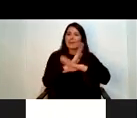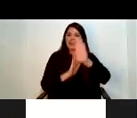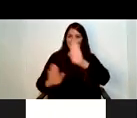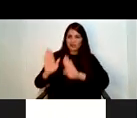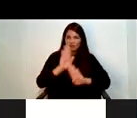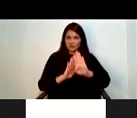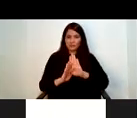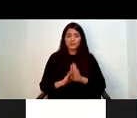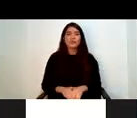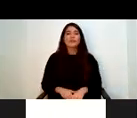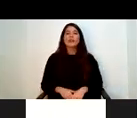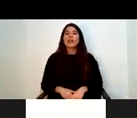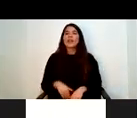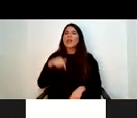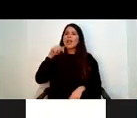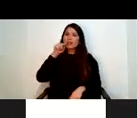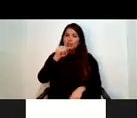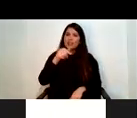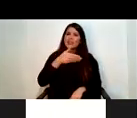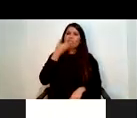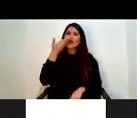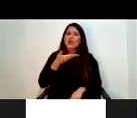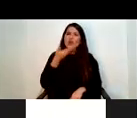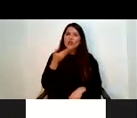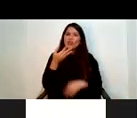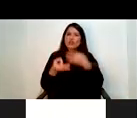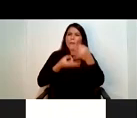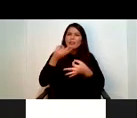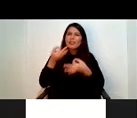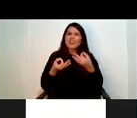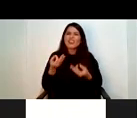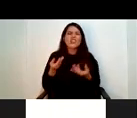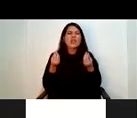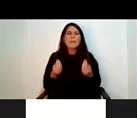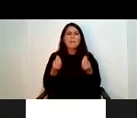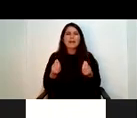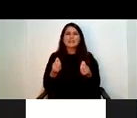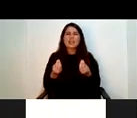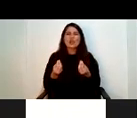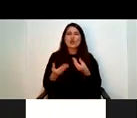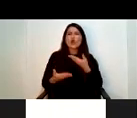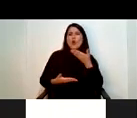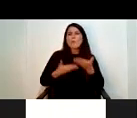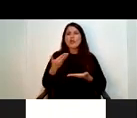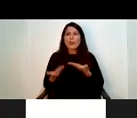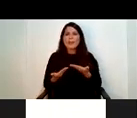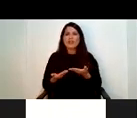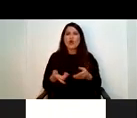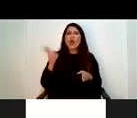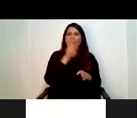Y acá me gustaría comentarles qué es lo que pasa con los comportamientos estereotipados. Los